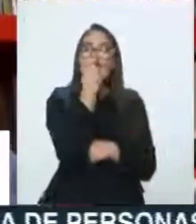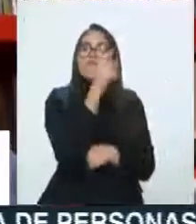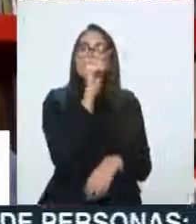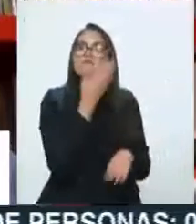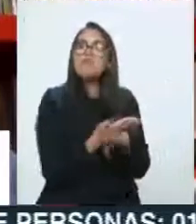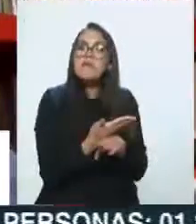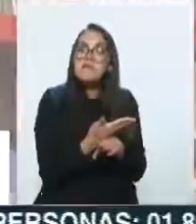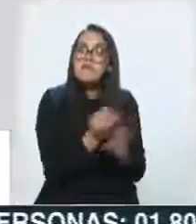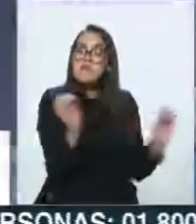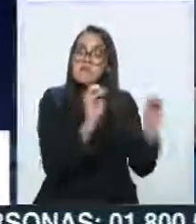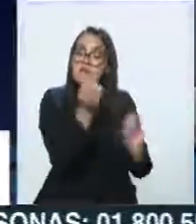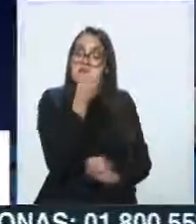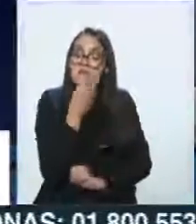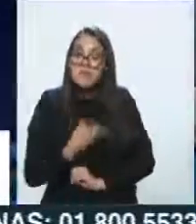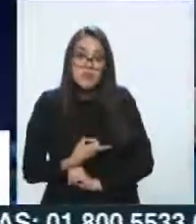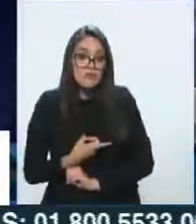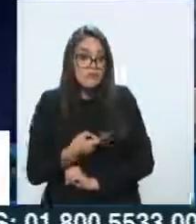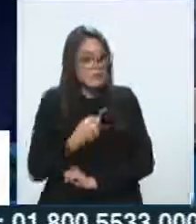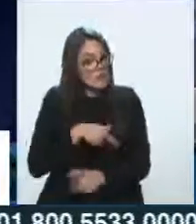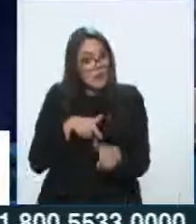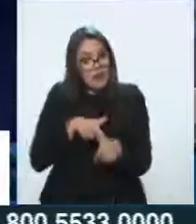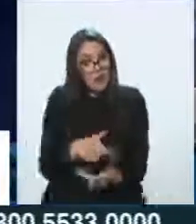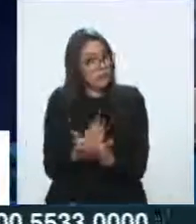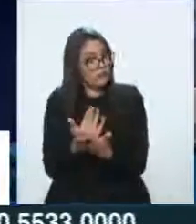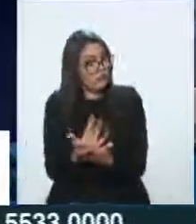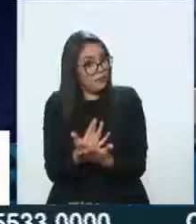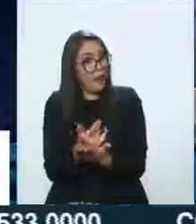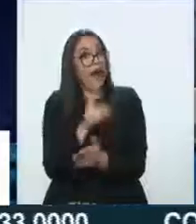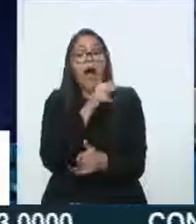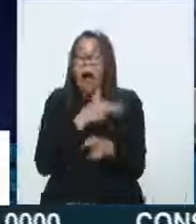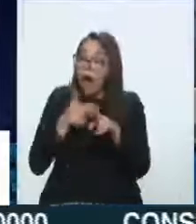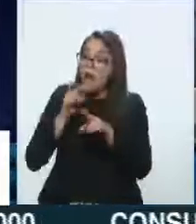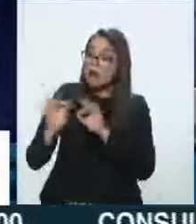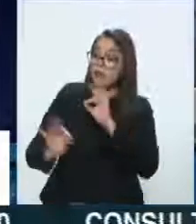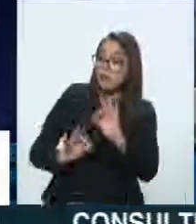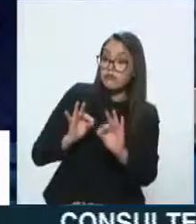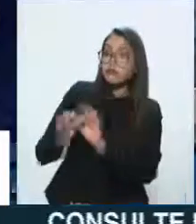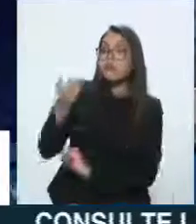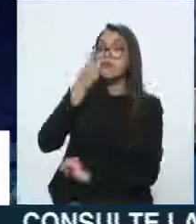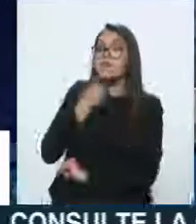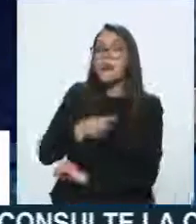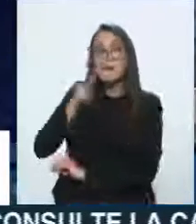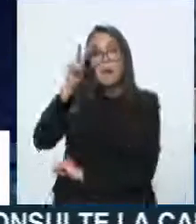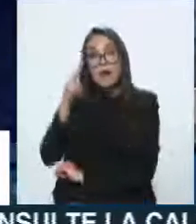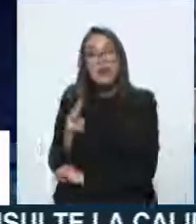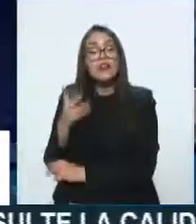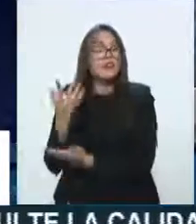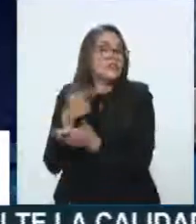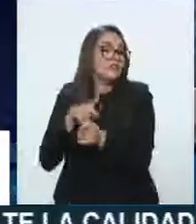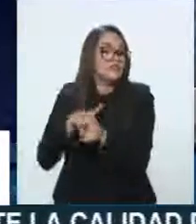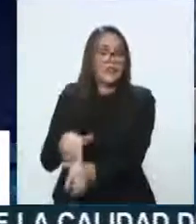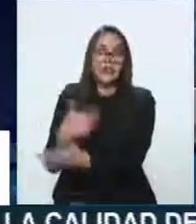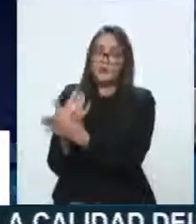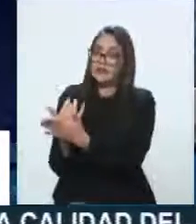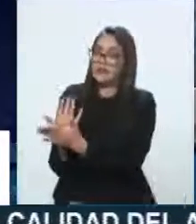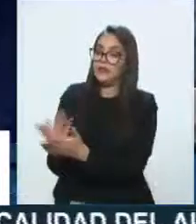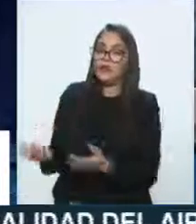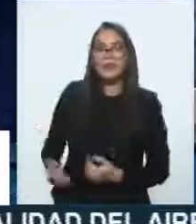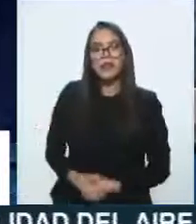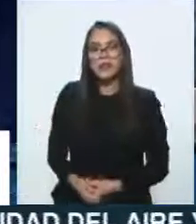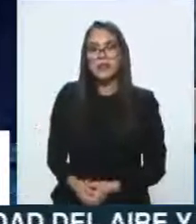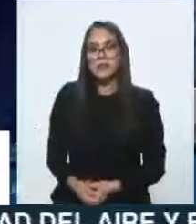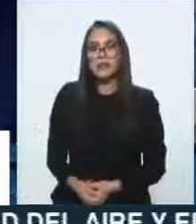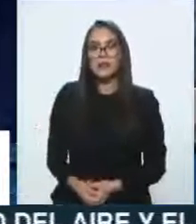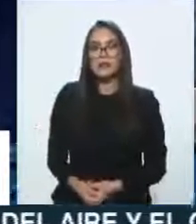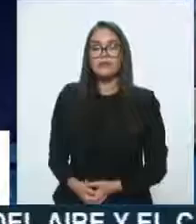una respuesta, ¿no? Y seguiremos muy pendientes de cómo avanzan estas investigaciones, Fabricio. También hemos estado pendientes de una